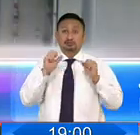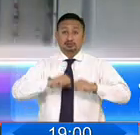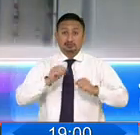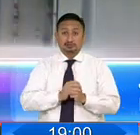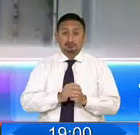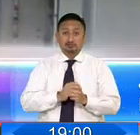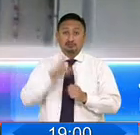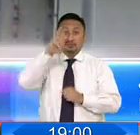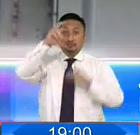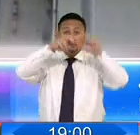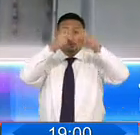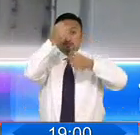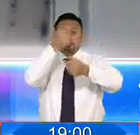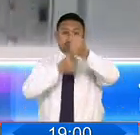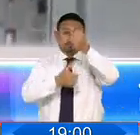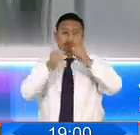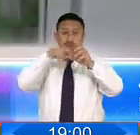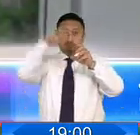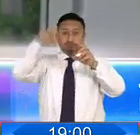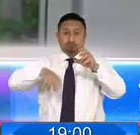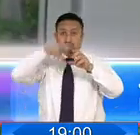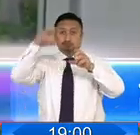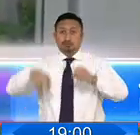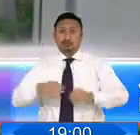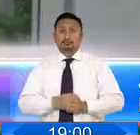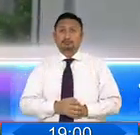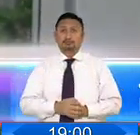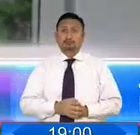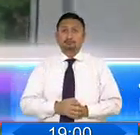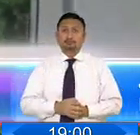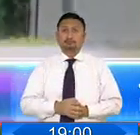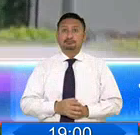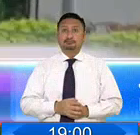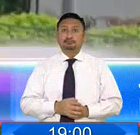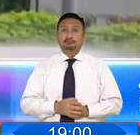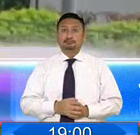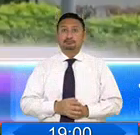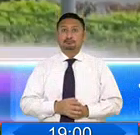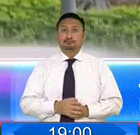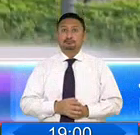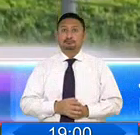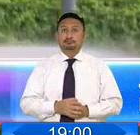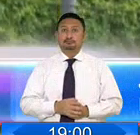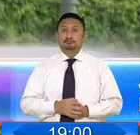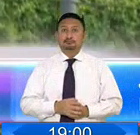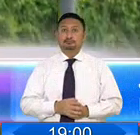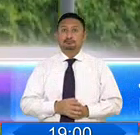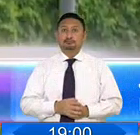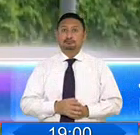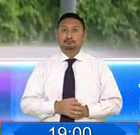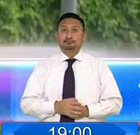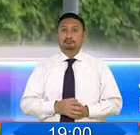Estaban colgándose de una cuerda para saltar los muros que los mantenían encerrados.